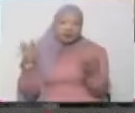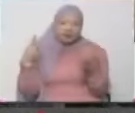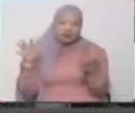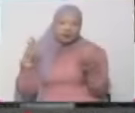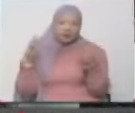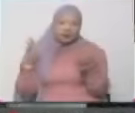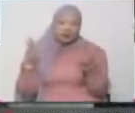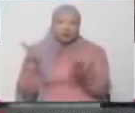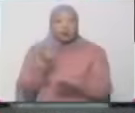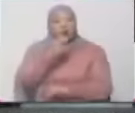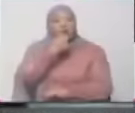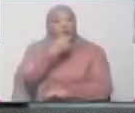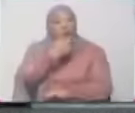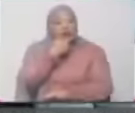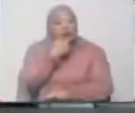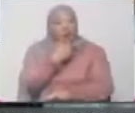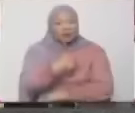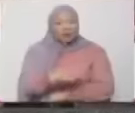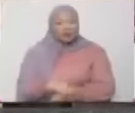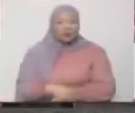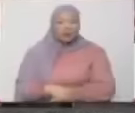Qué belleza, ¿vale?